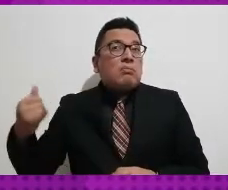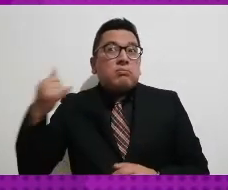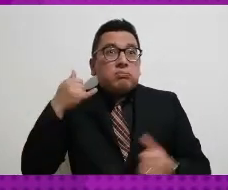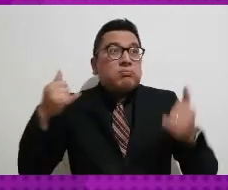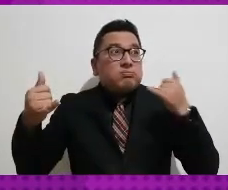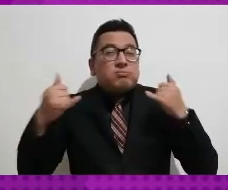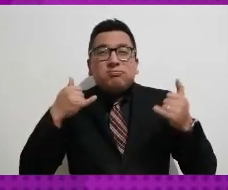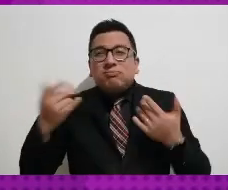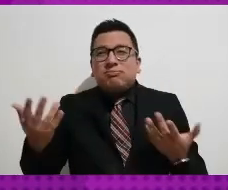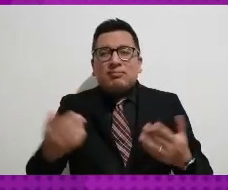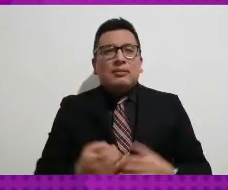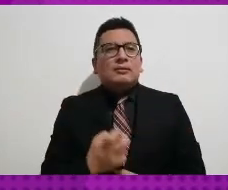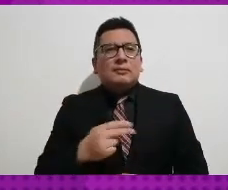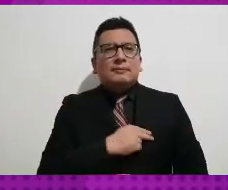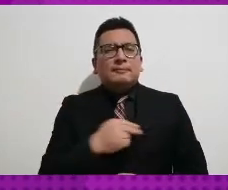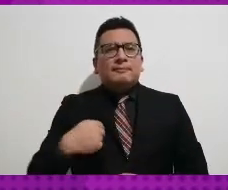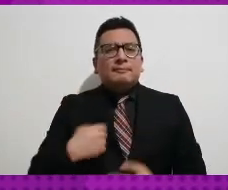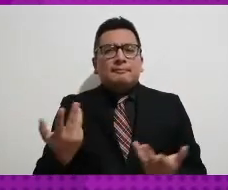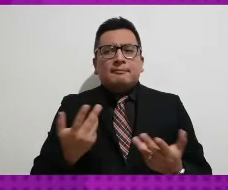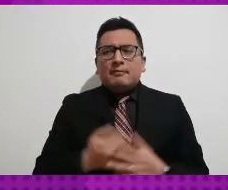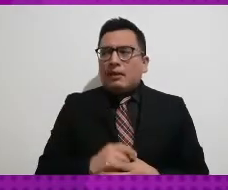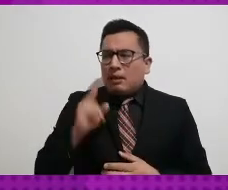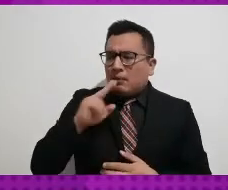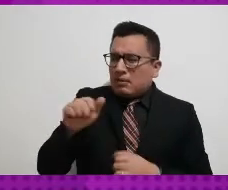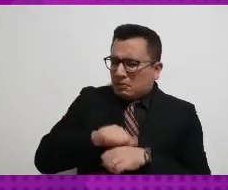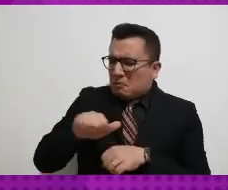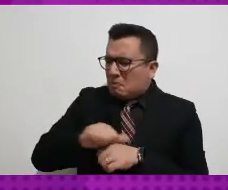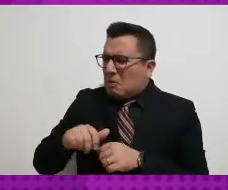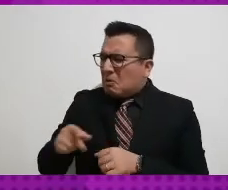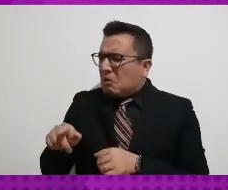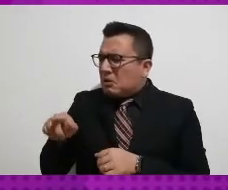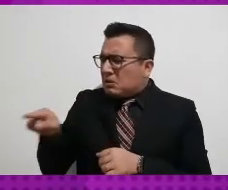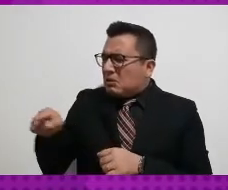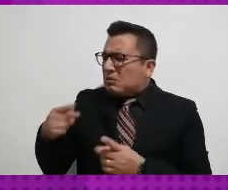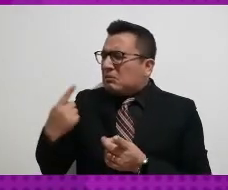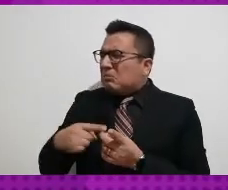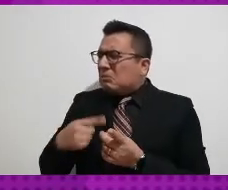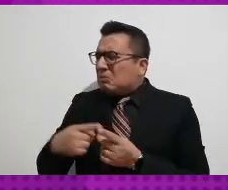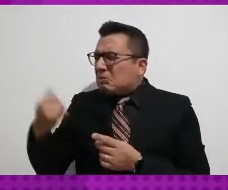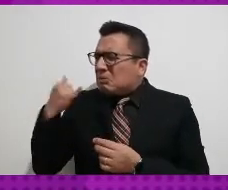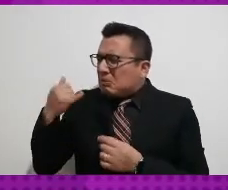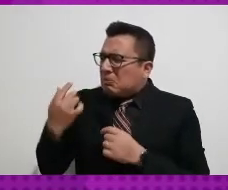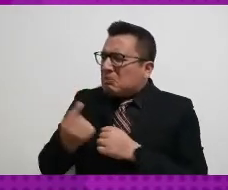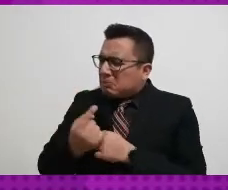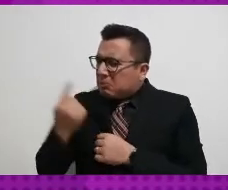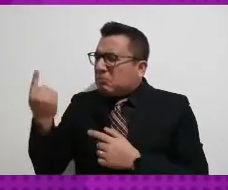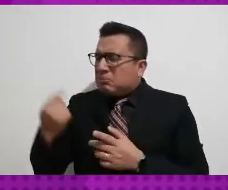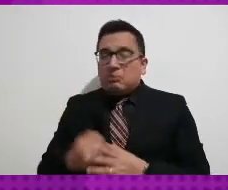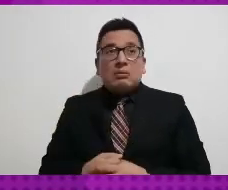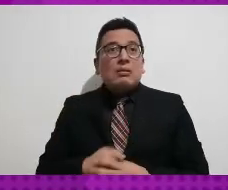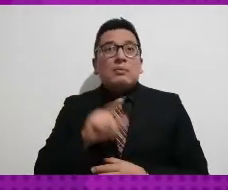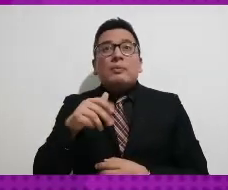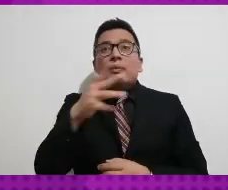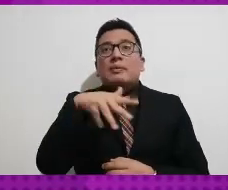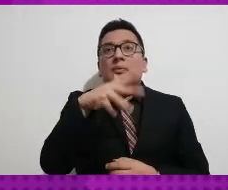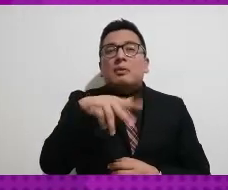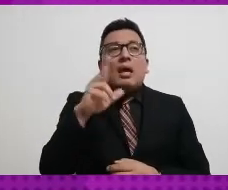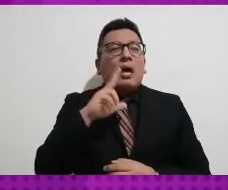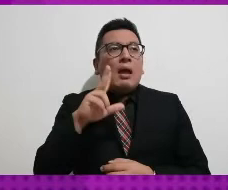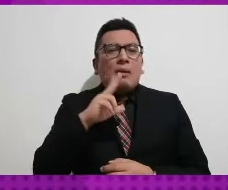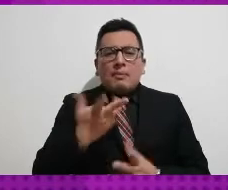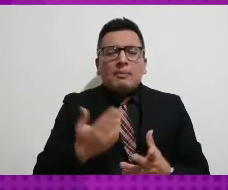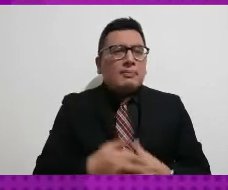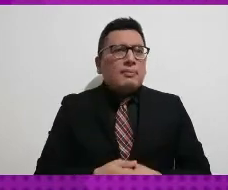caso lo que debemos hacer es inmediatamente anotar de qué parte nos están llamando, buscar